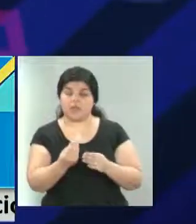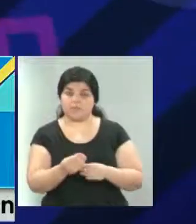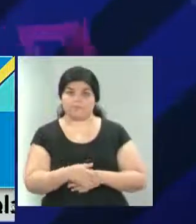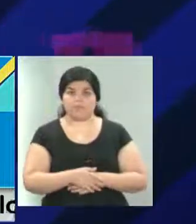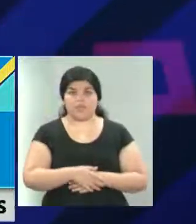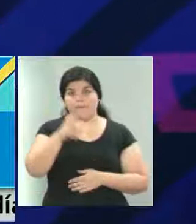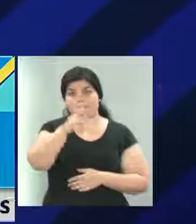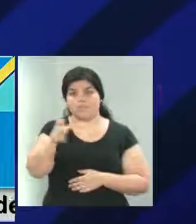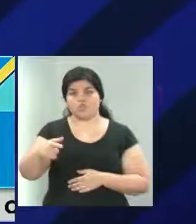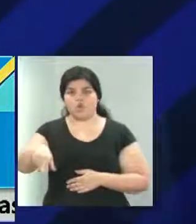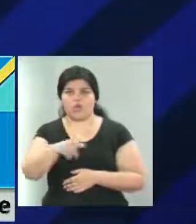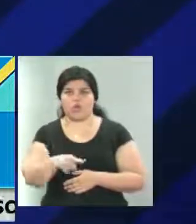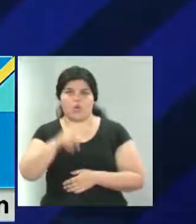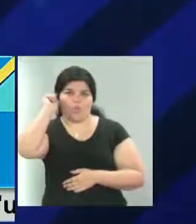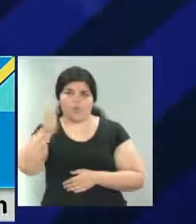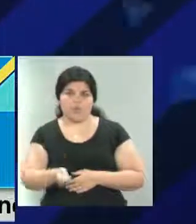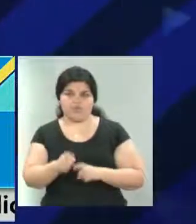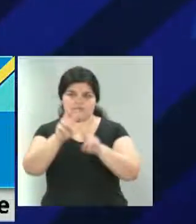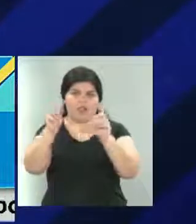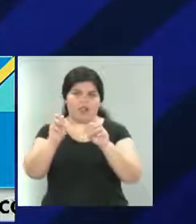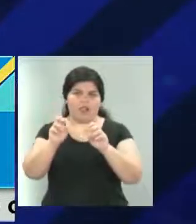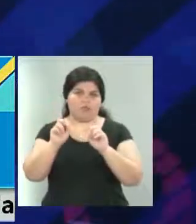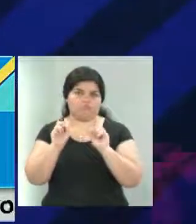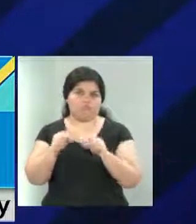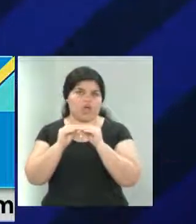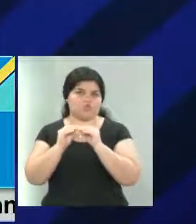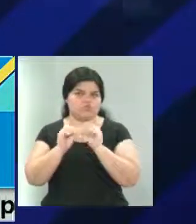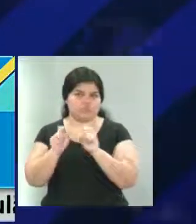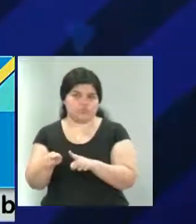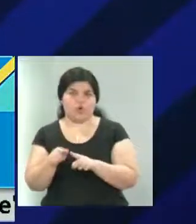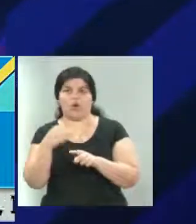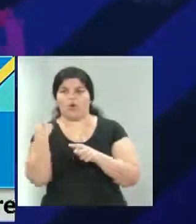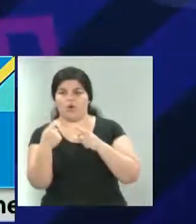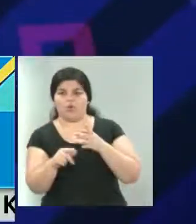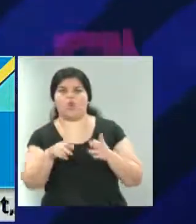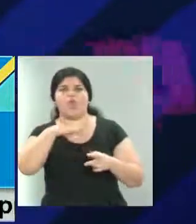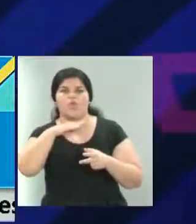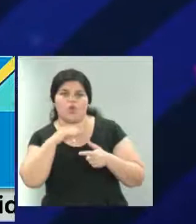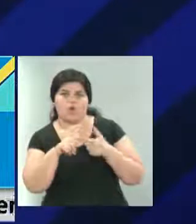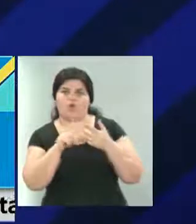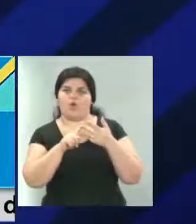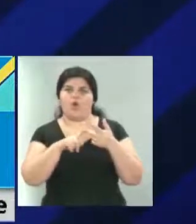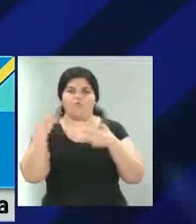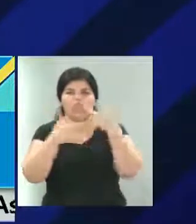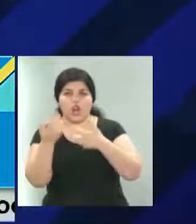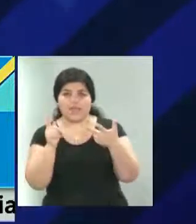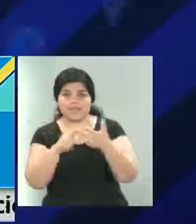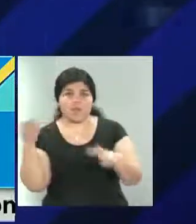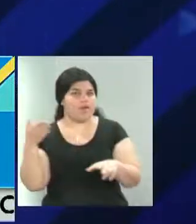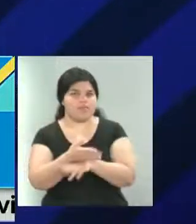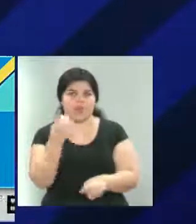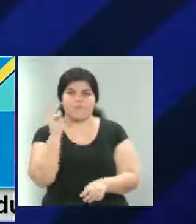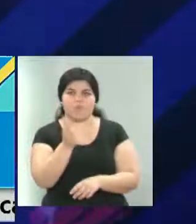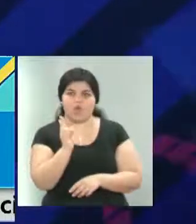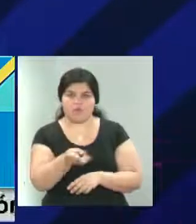personas que tengan causas judiciales y que justamente estén relacionadas con hechos delictivos y hechos violentos. Se han